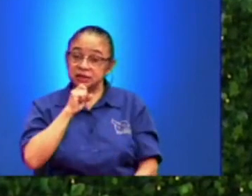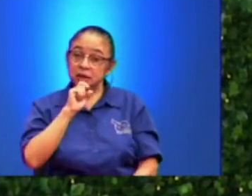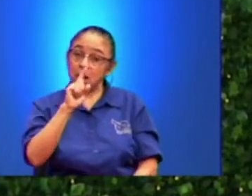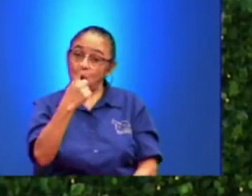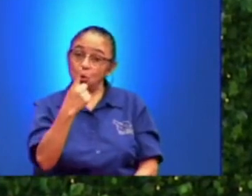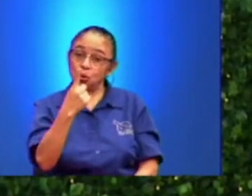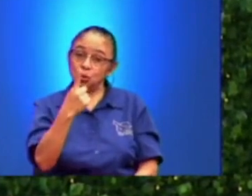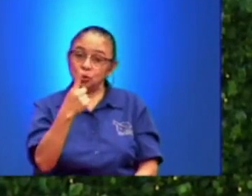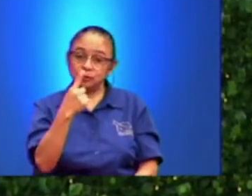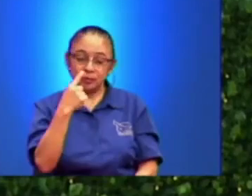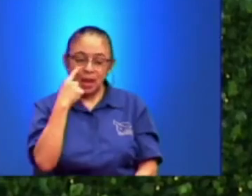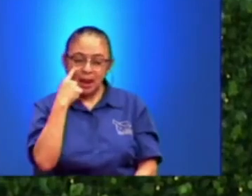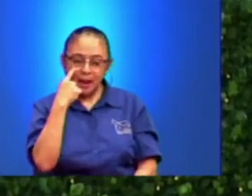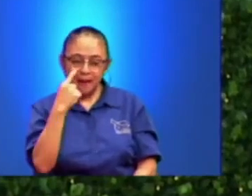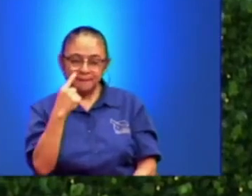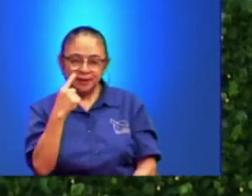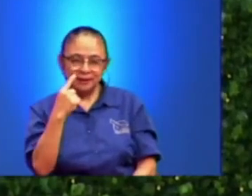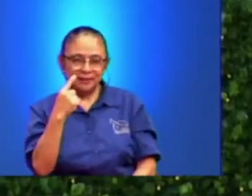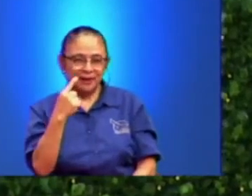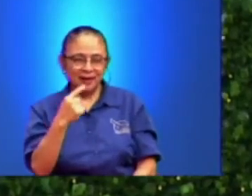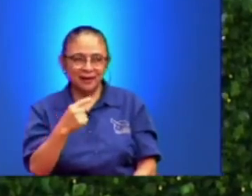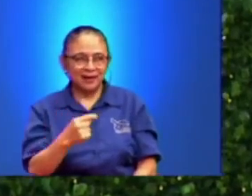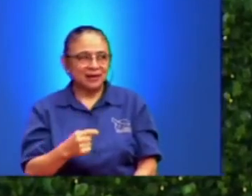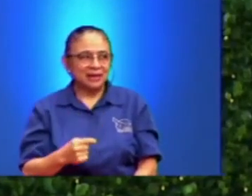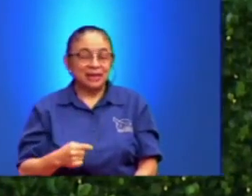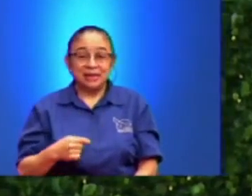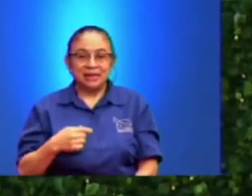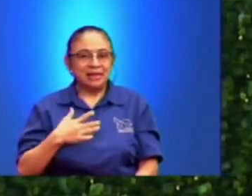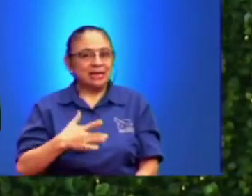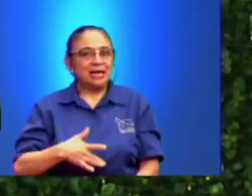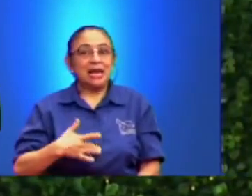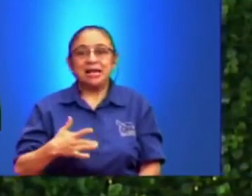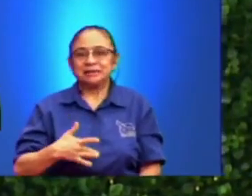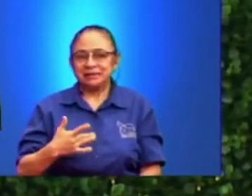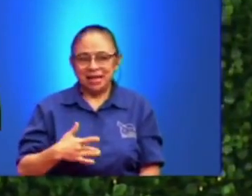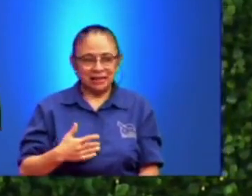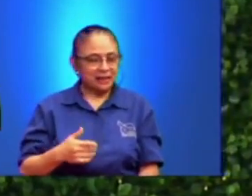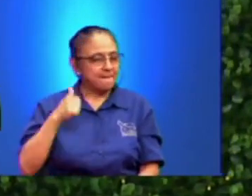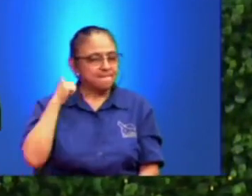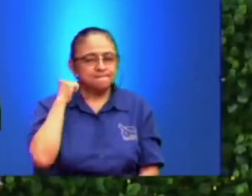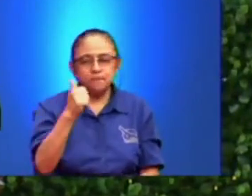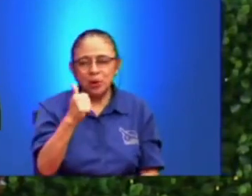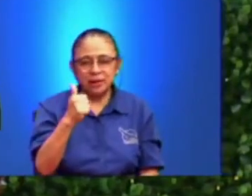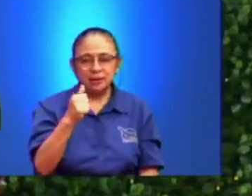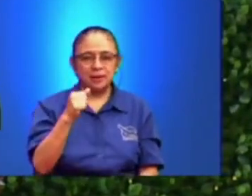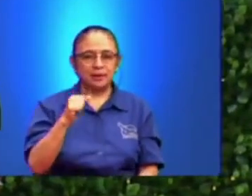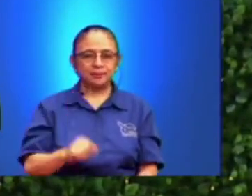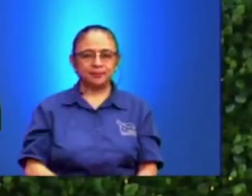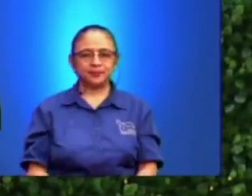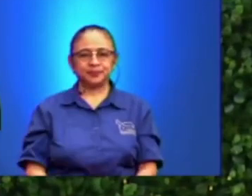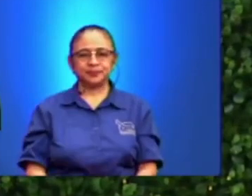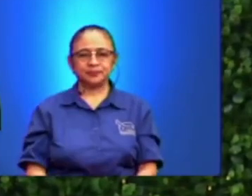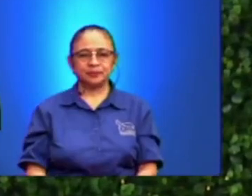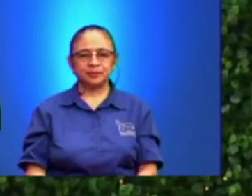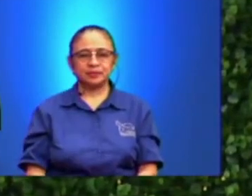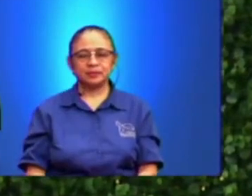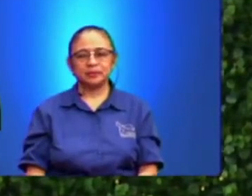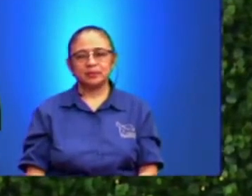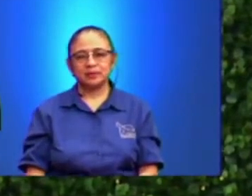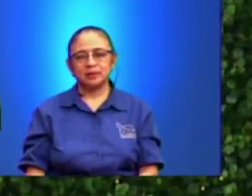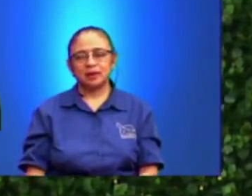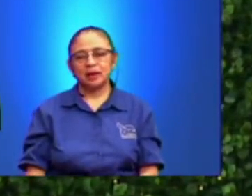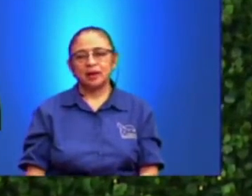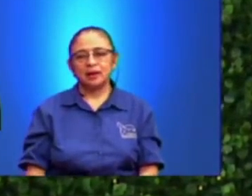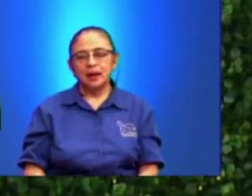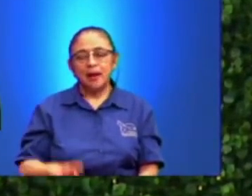gallega estimar extraordinariamente buena si lloro en la misma porque le manosearon el alma cuando se